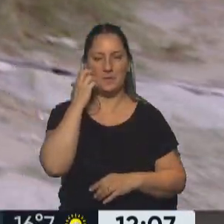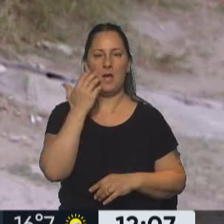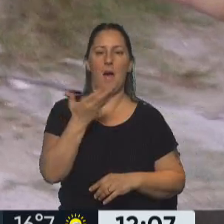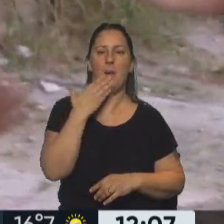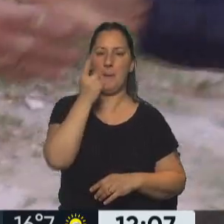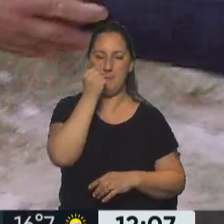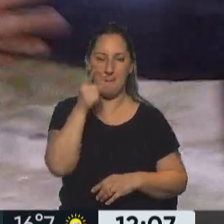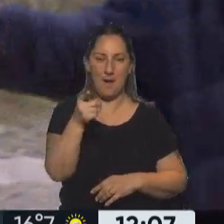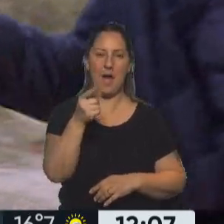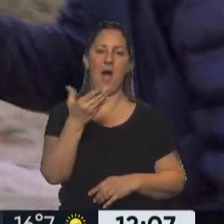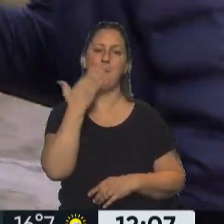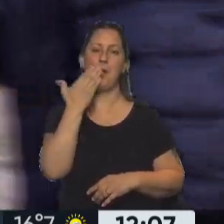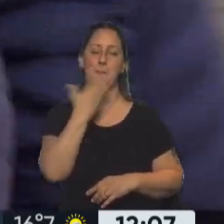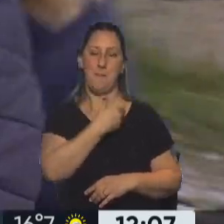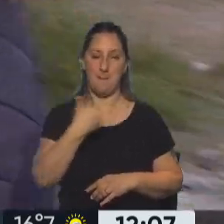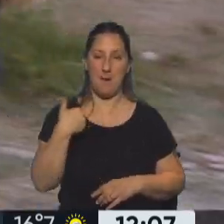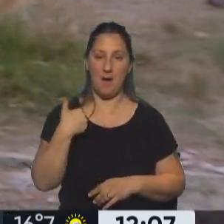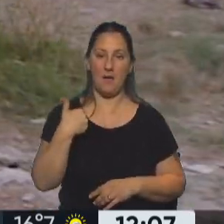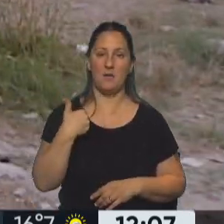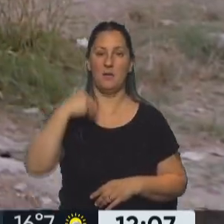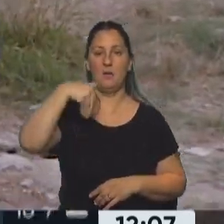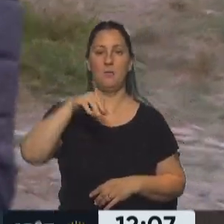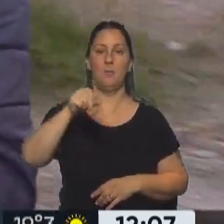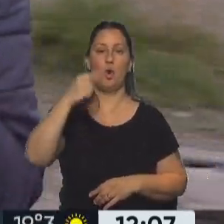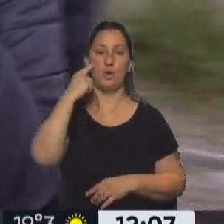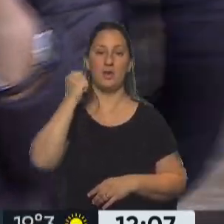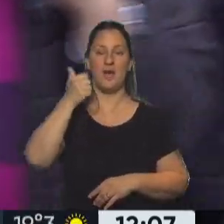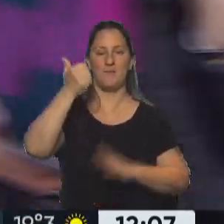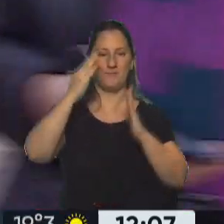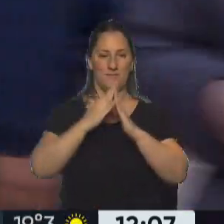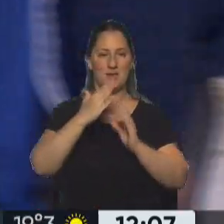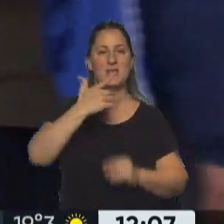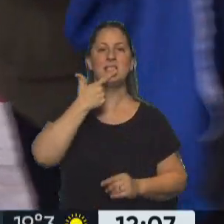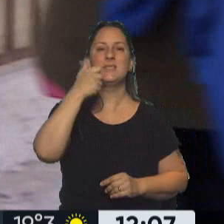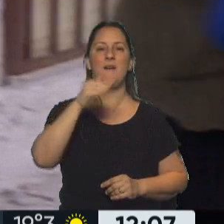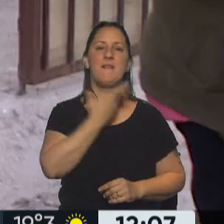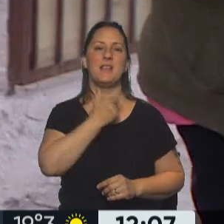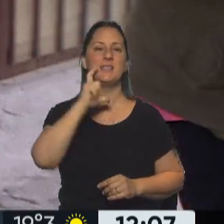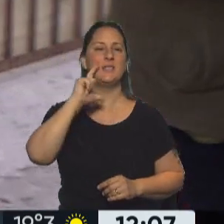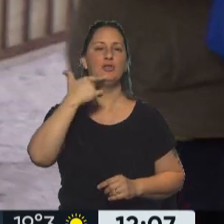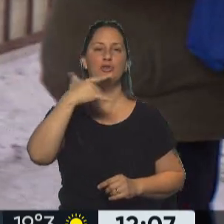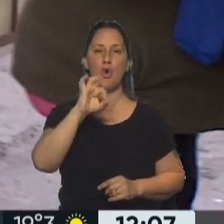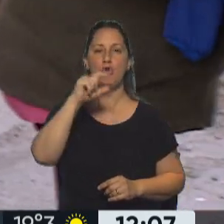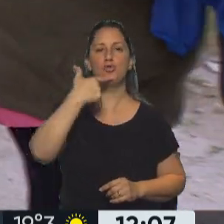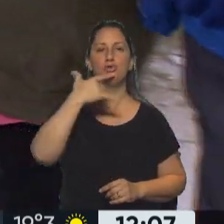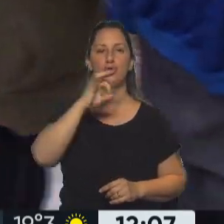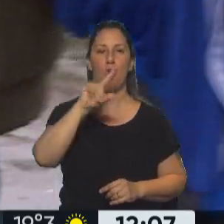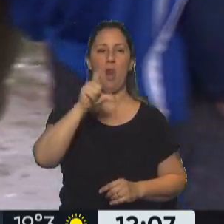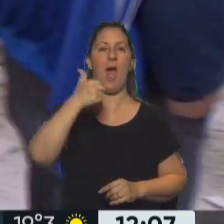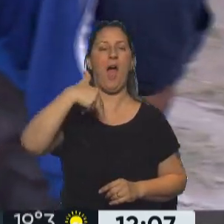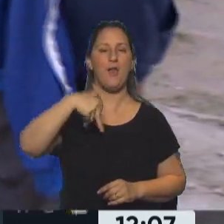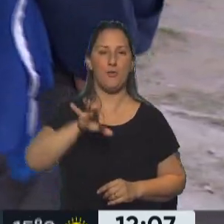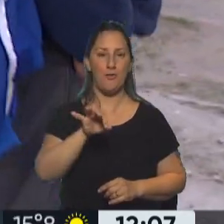del papá, la palabra de la mamá, Mónica. Estamos en la casa San Francisco Solano, es la zona del